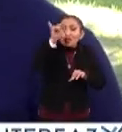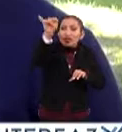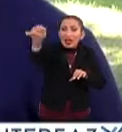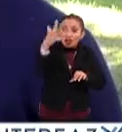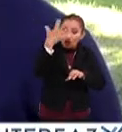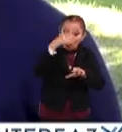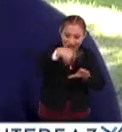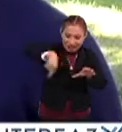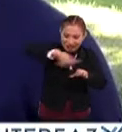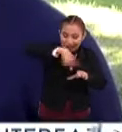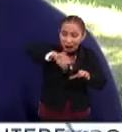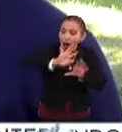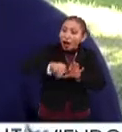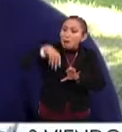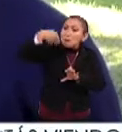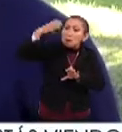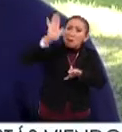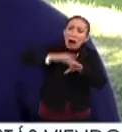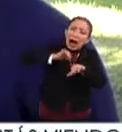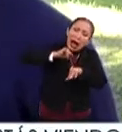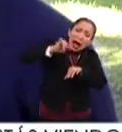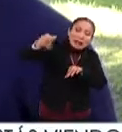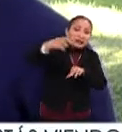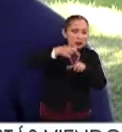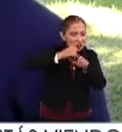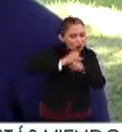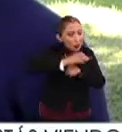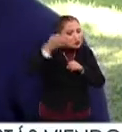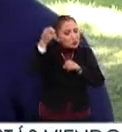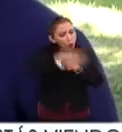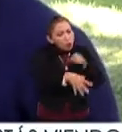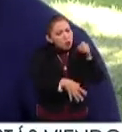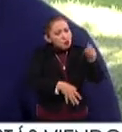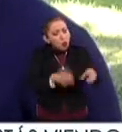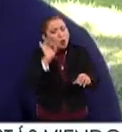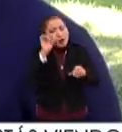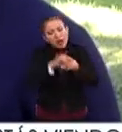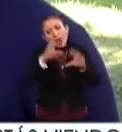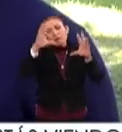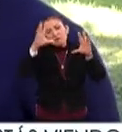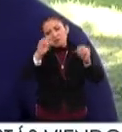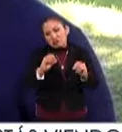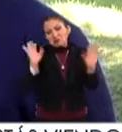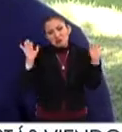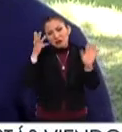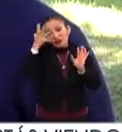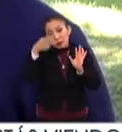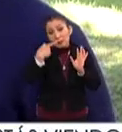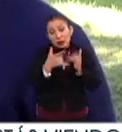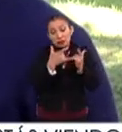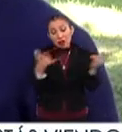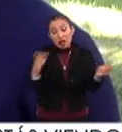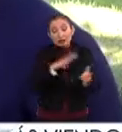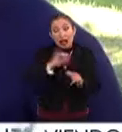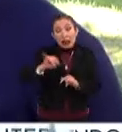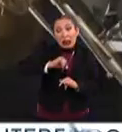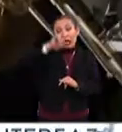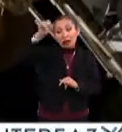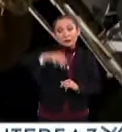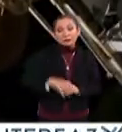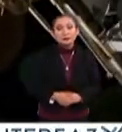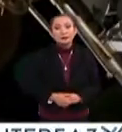sistema solar y todavía sigue en algún momento mandando información, que en algún momento va a ser apagada, pero es un hecho histórico que ya se encuentre